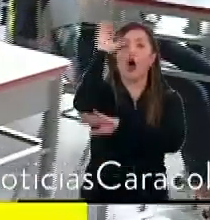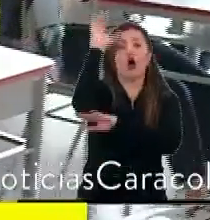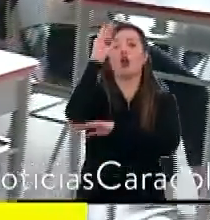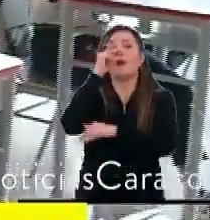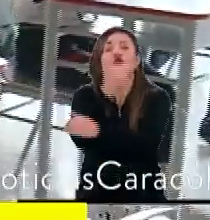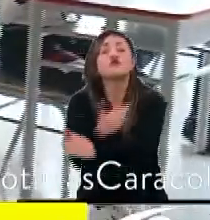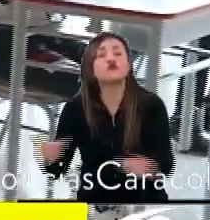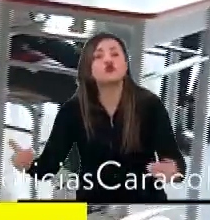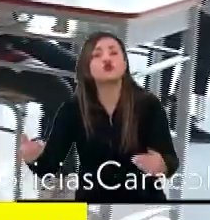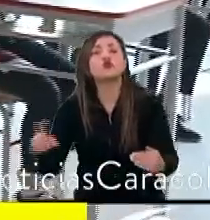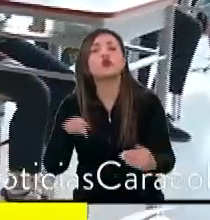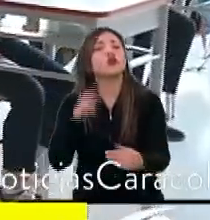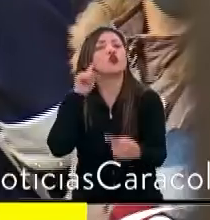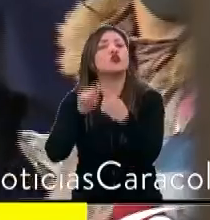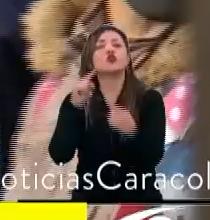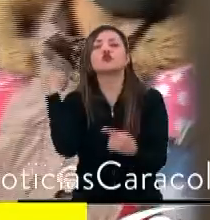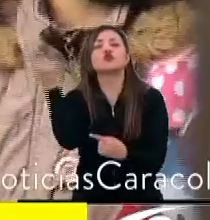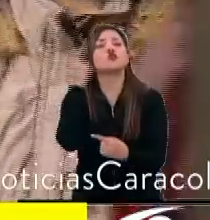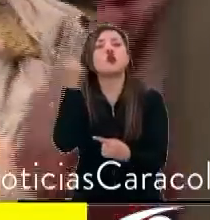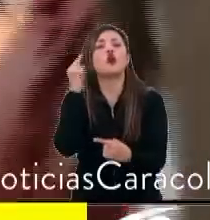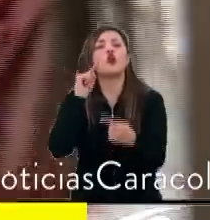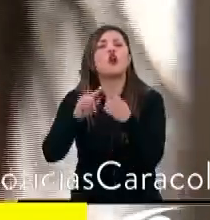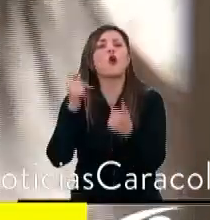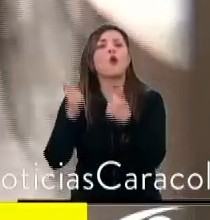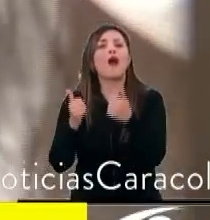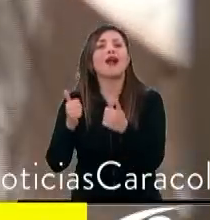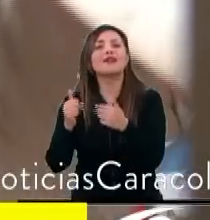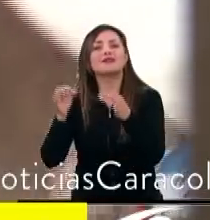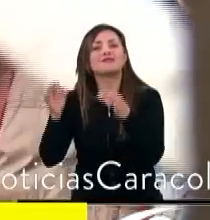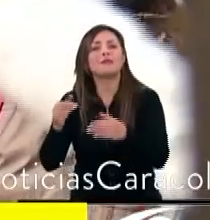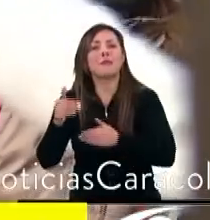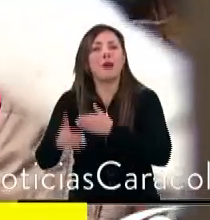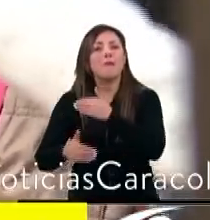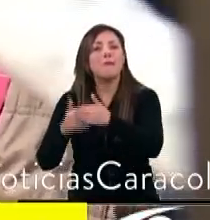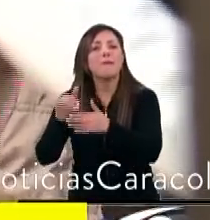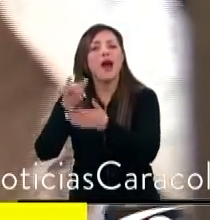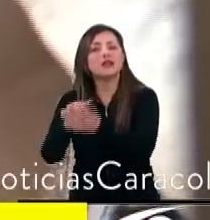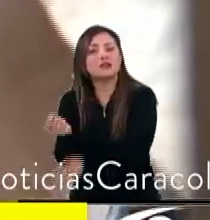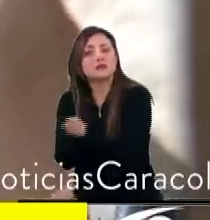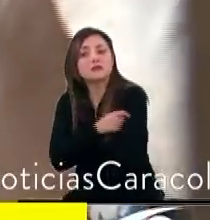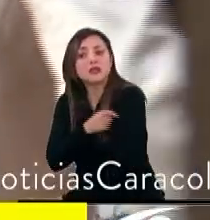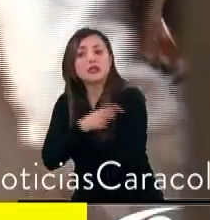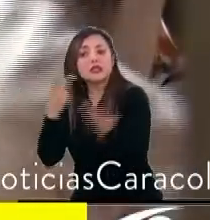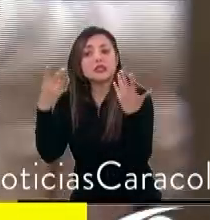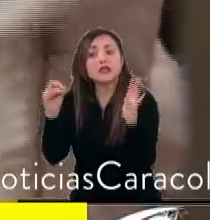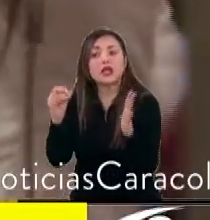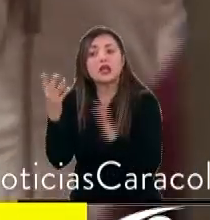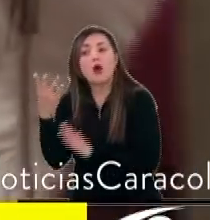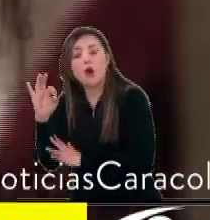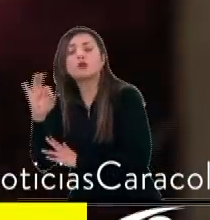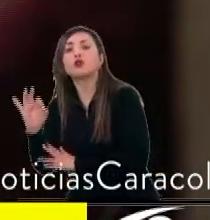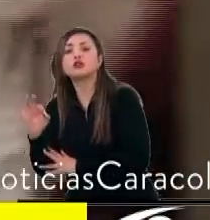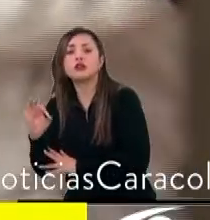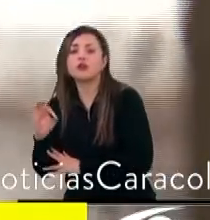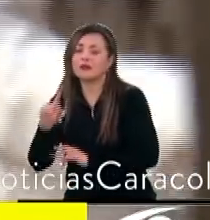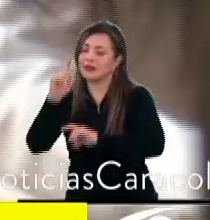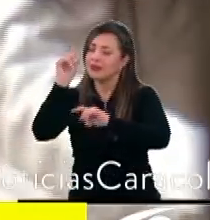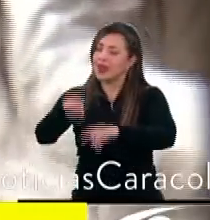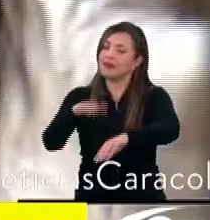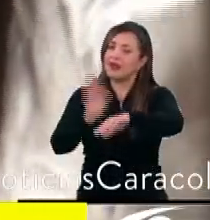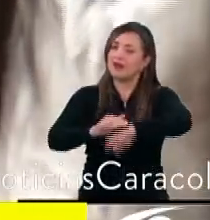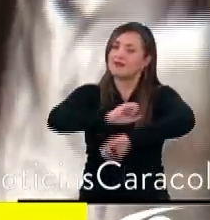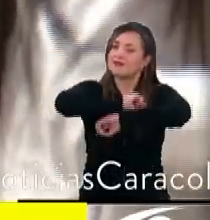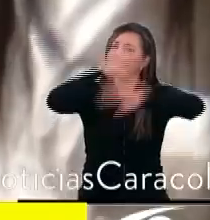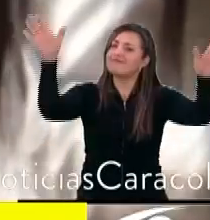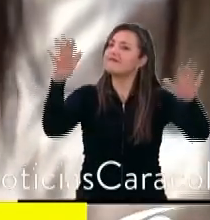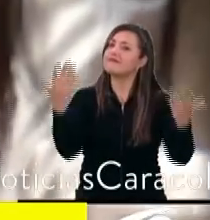niños es solo y exclusivamente para los que van cumpliendo el 70 y el 40. Aquí tenemos que ser claros de que queremos